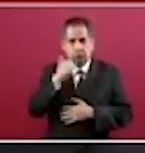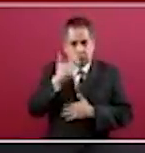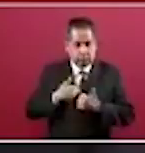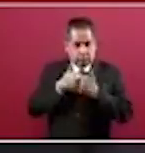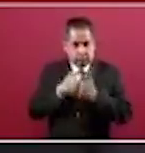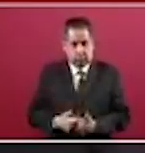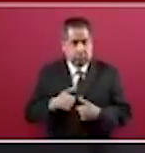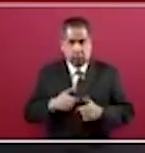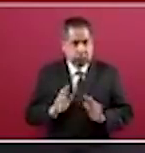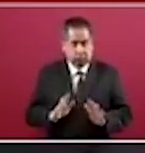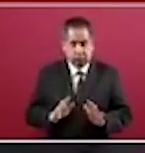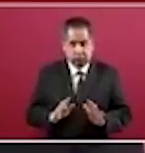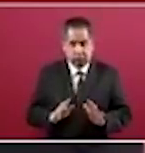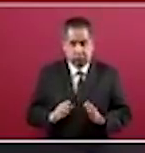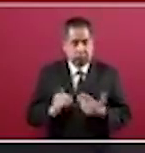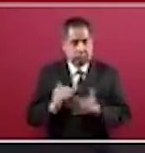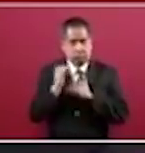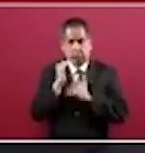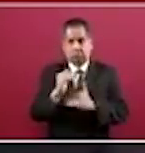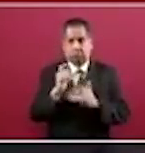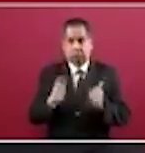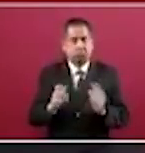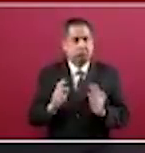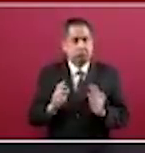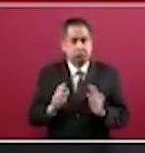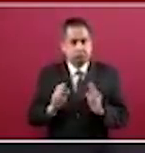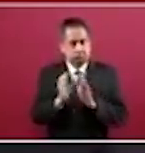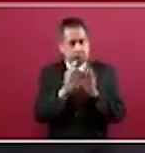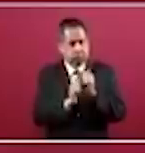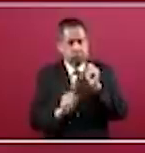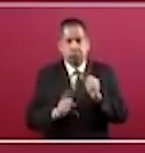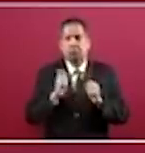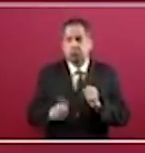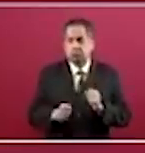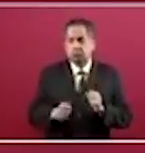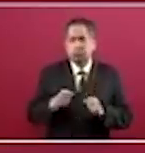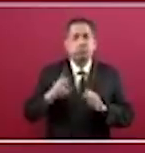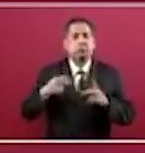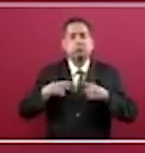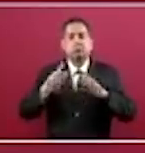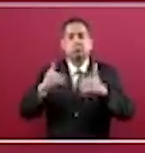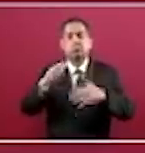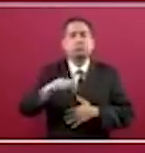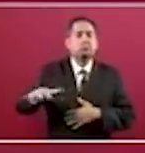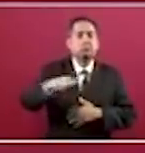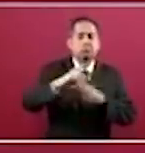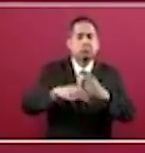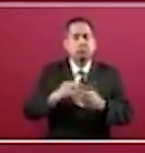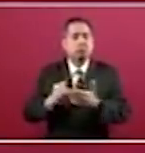aquí más tiempo que lo que establece la ley y lo que decide el pueblo, porque me voy a